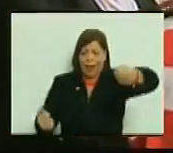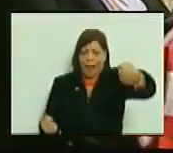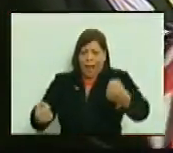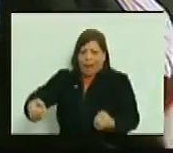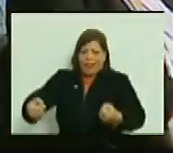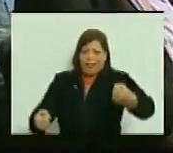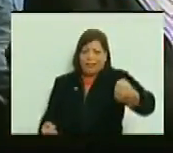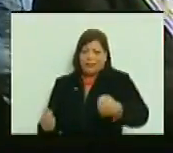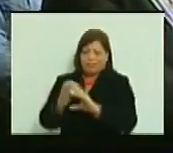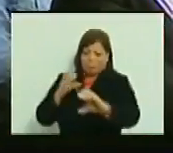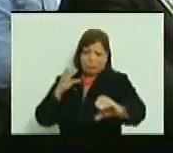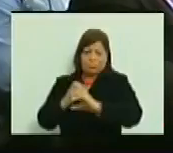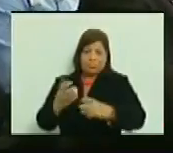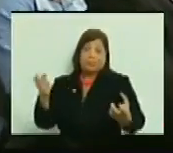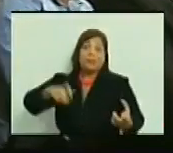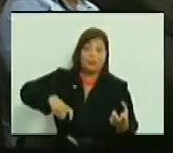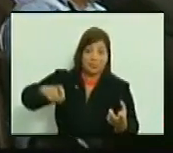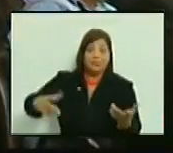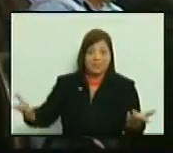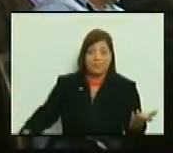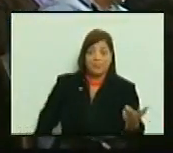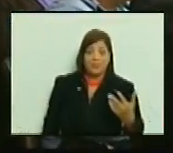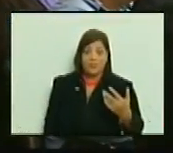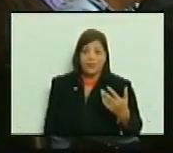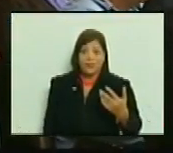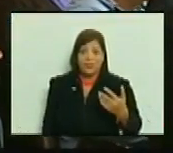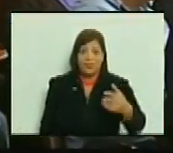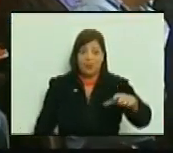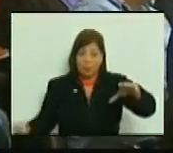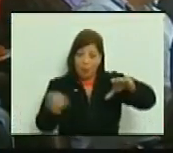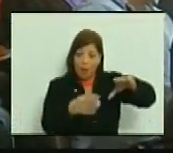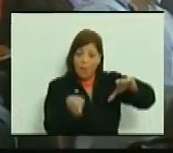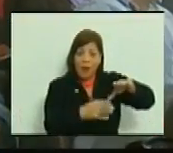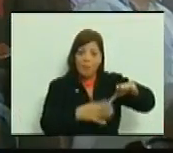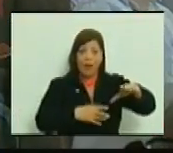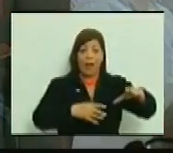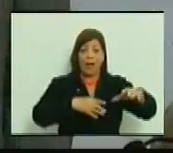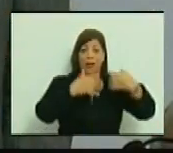el transporte, necesitan el almacenamiento, los silos.